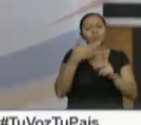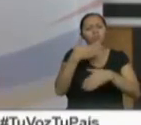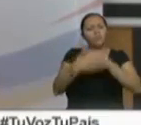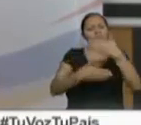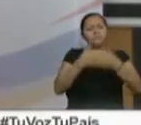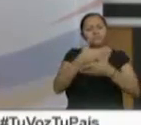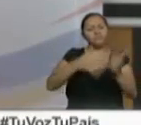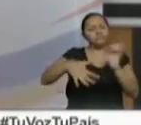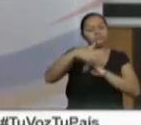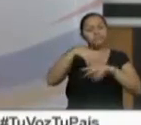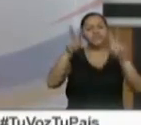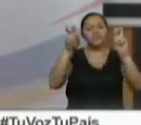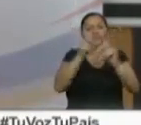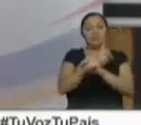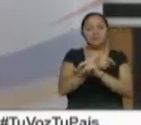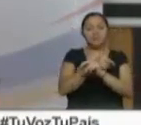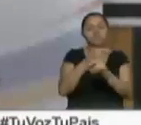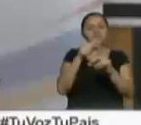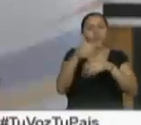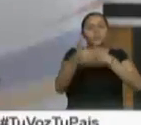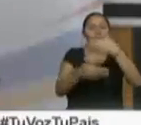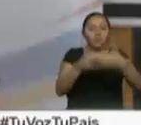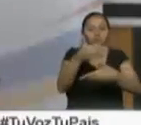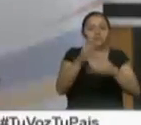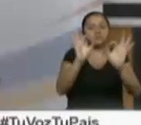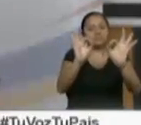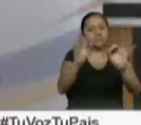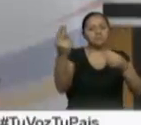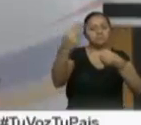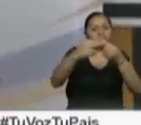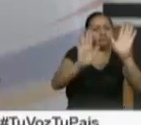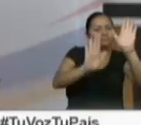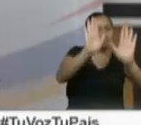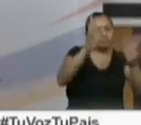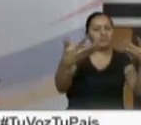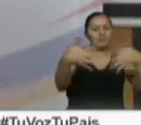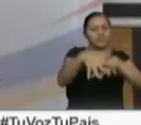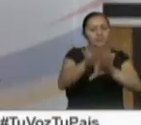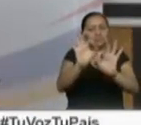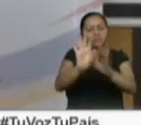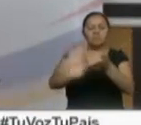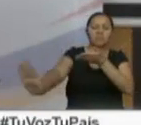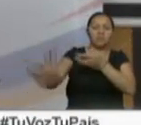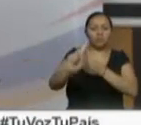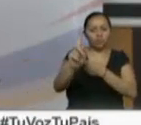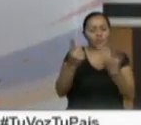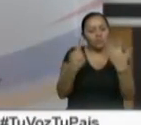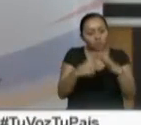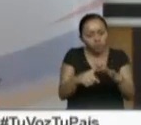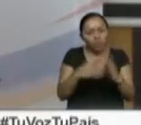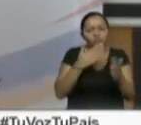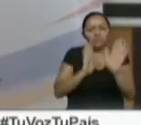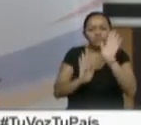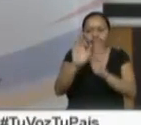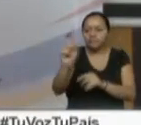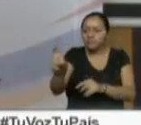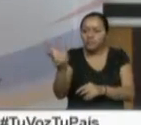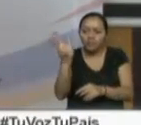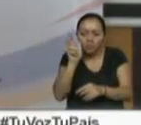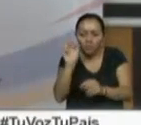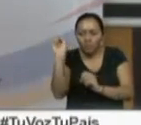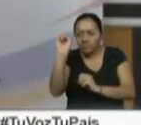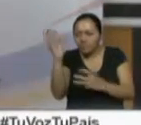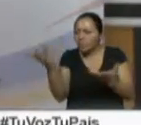de la discapacidad como un proceso participativo, integrativo, de inclusión, de participación,